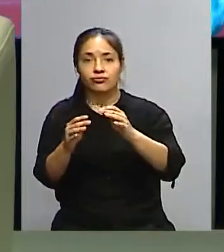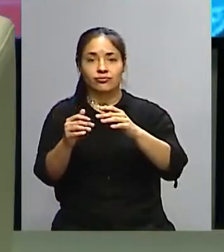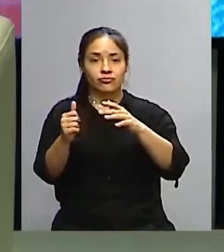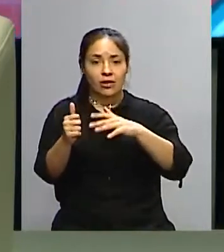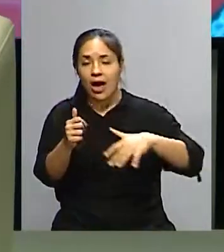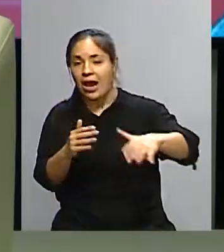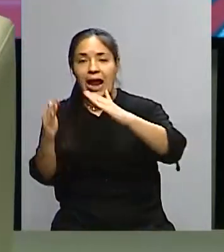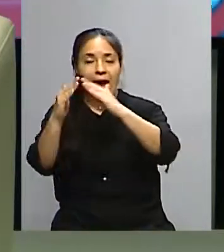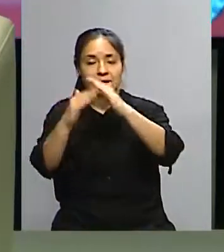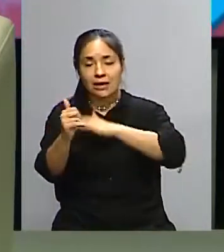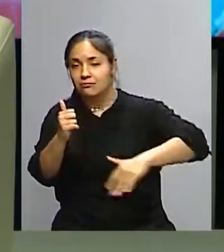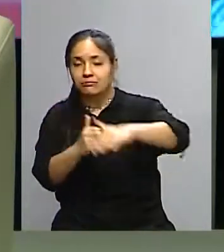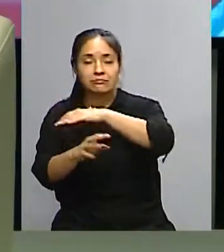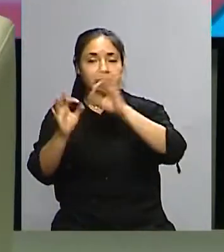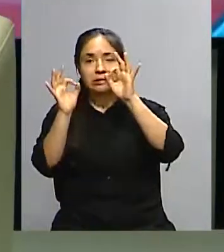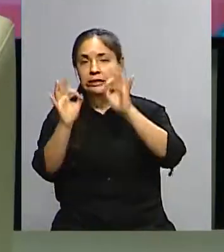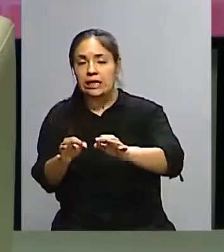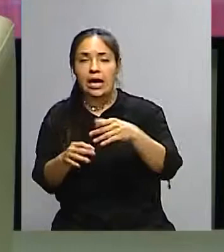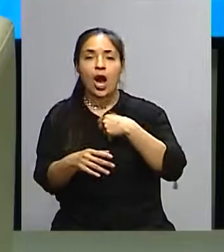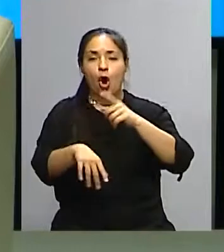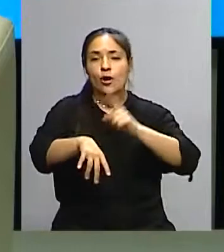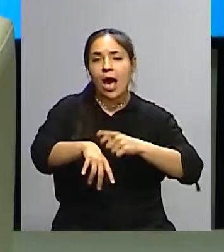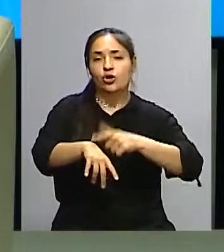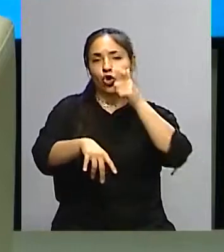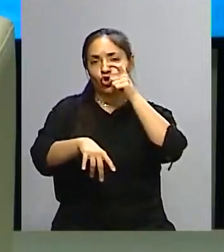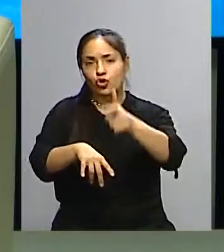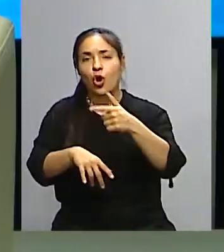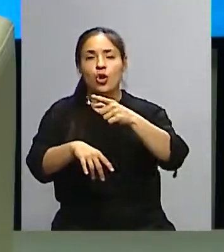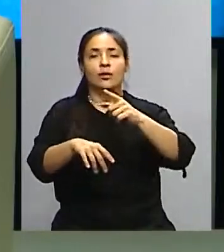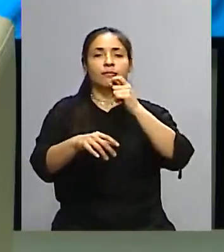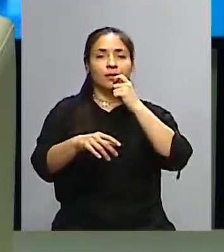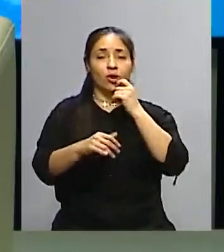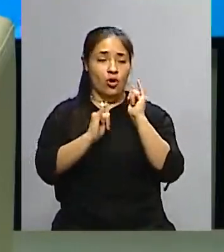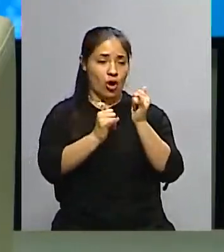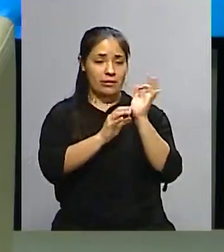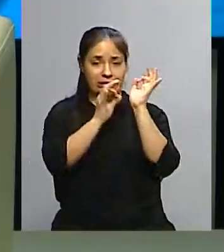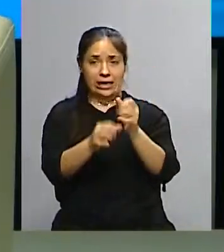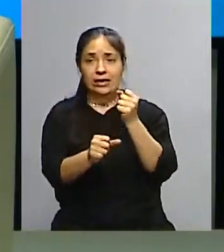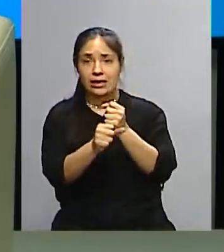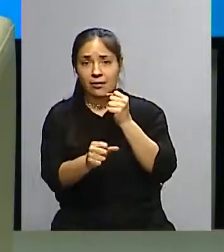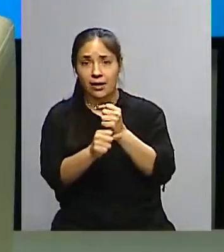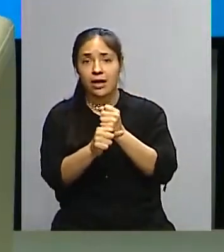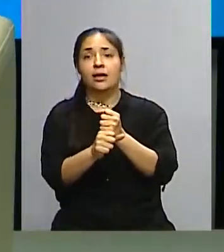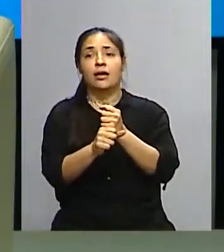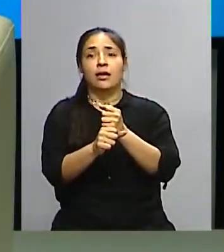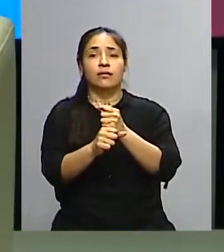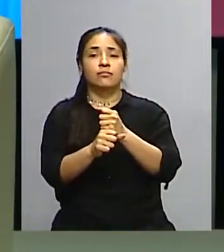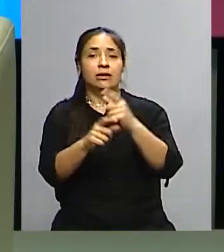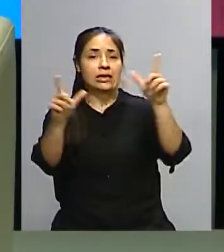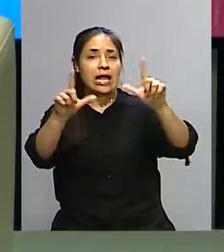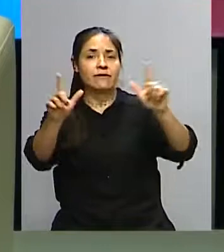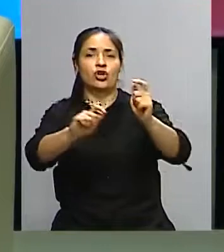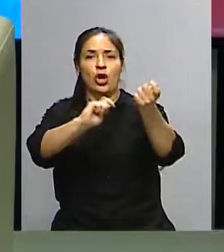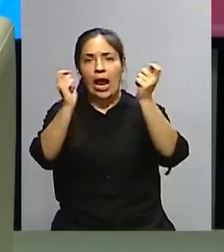ambientes, de los horarios, la cuestión de que llegan de trabajar las personas más jóvenes o los chicos a la escuela, les cambian el